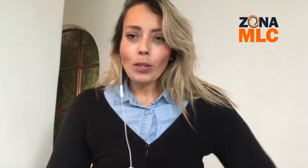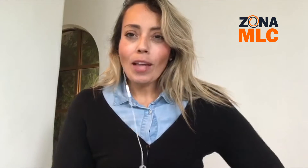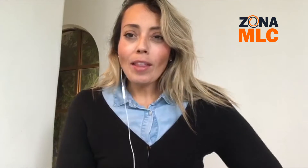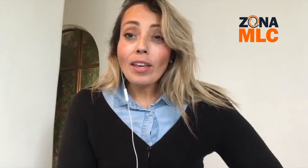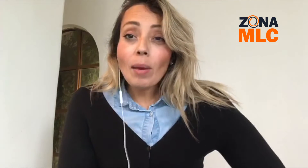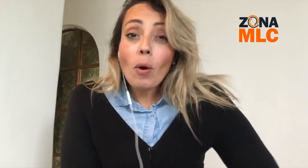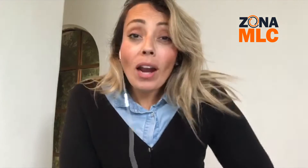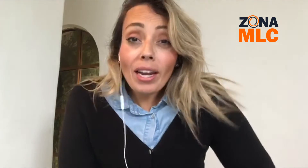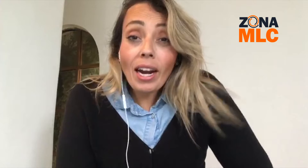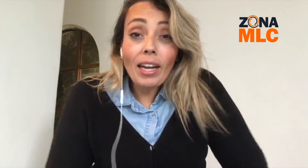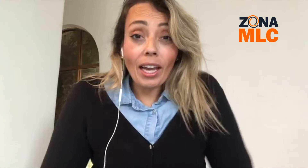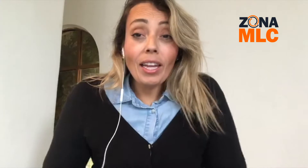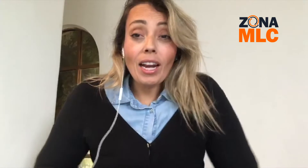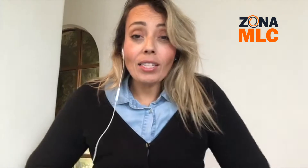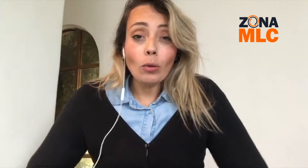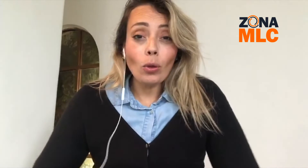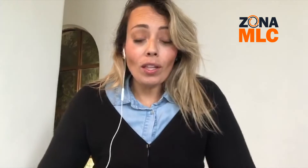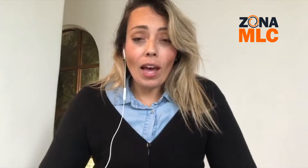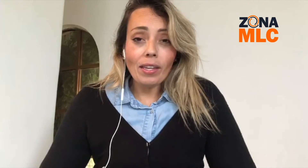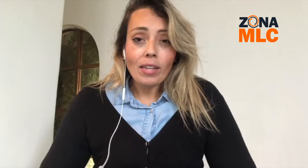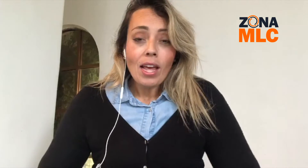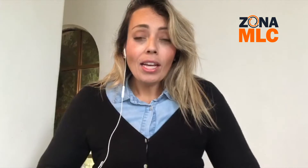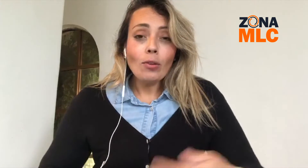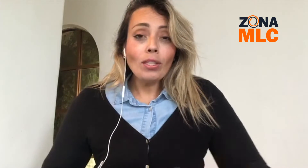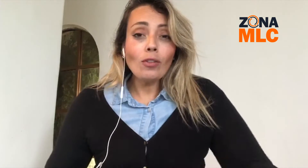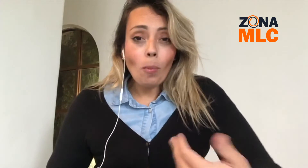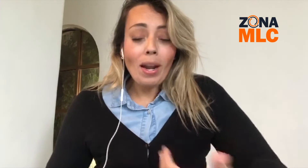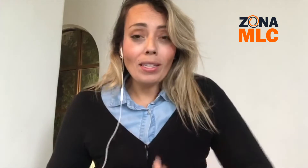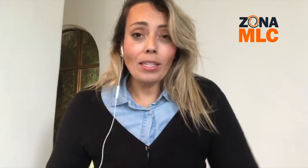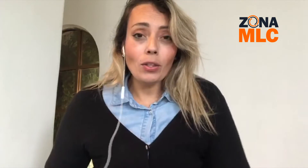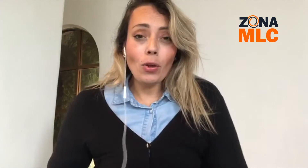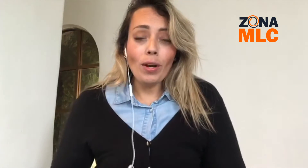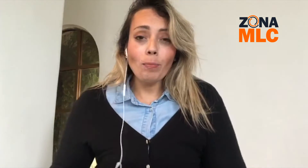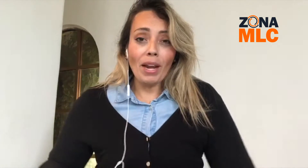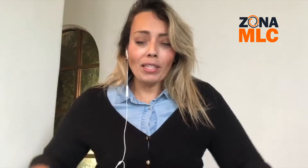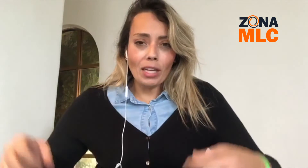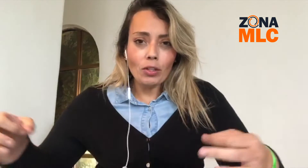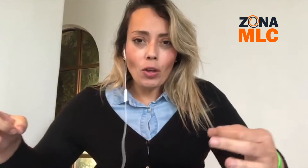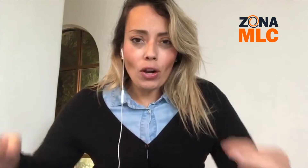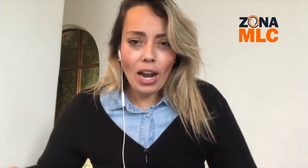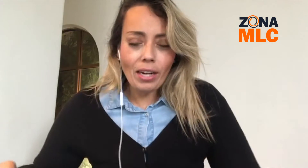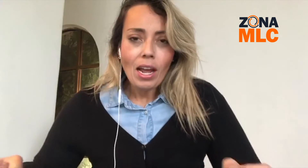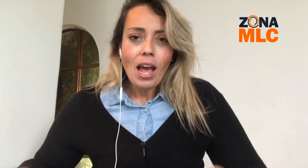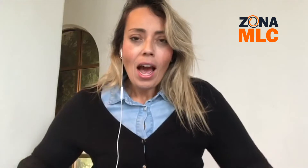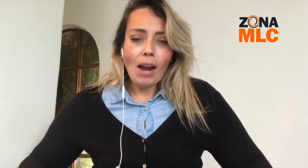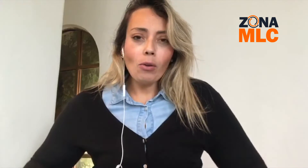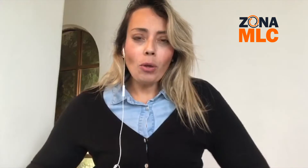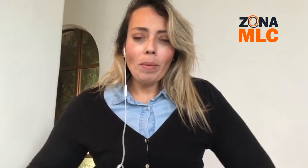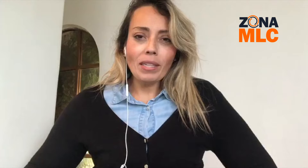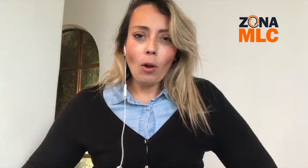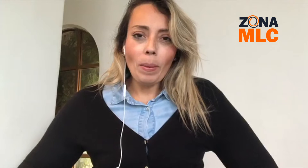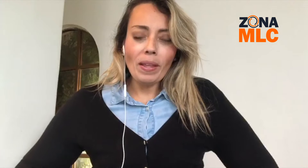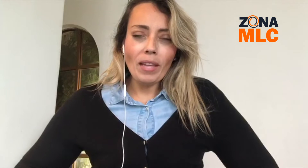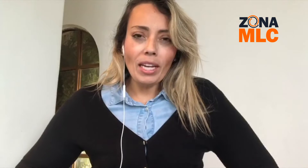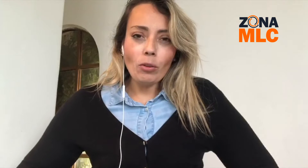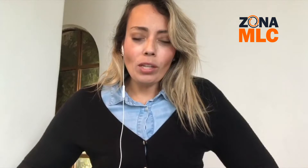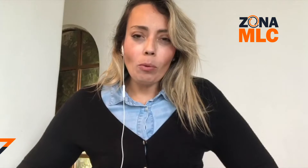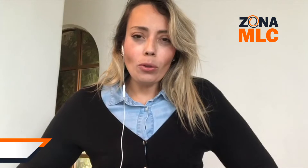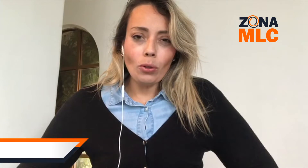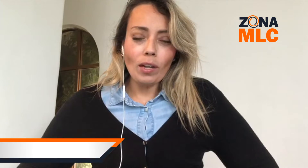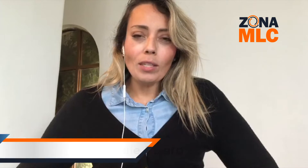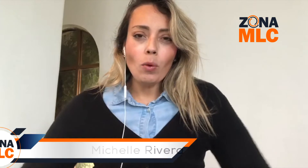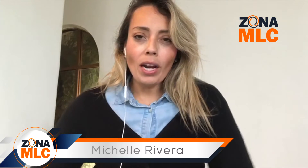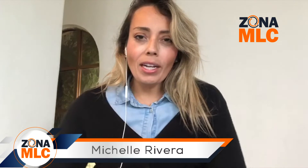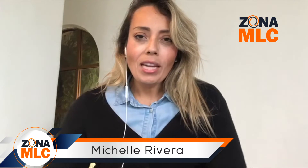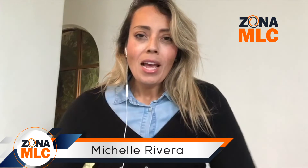queda a la sociedad y que moraleja le quedan a las autoridades que son los que toman las decisiones para sancionar a los hombres que cometen delitos